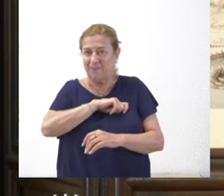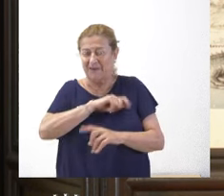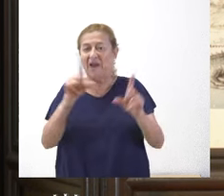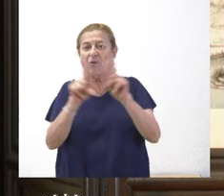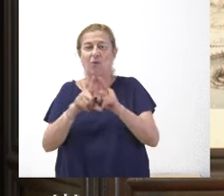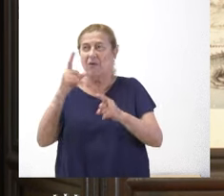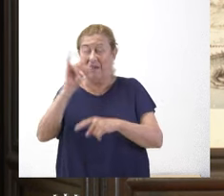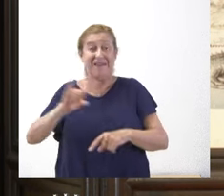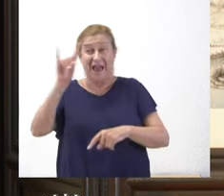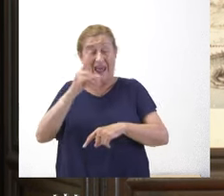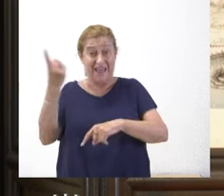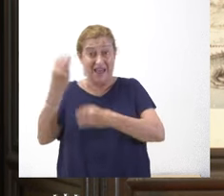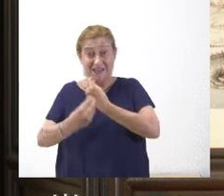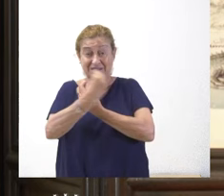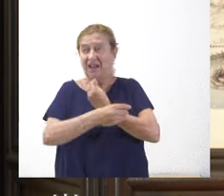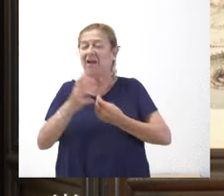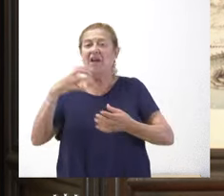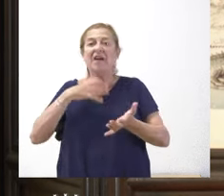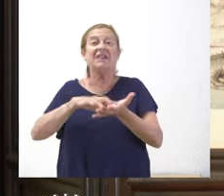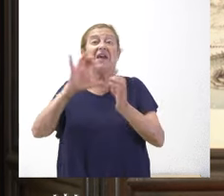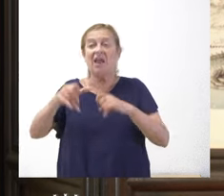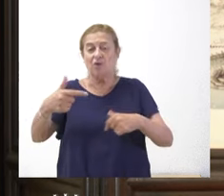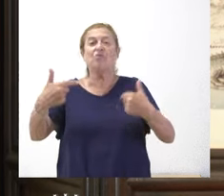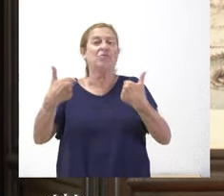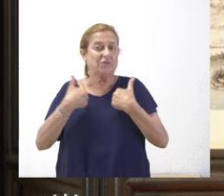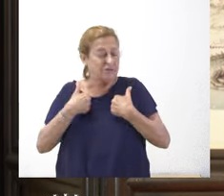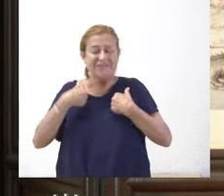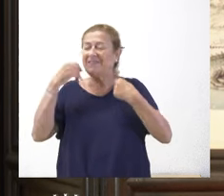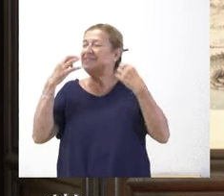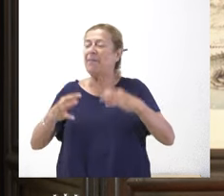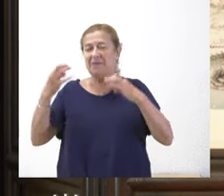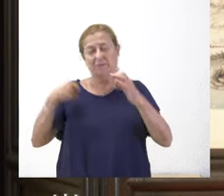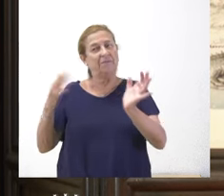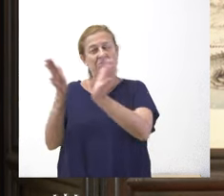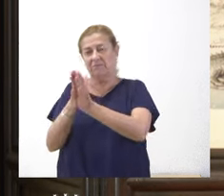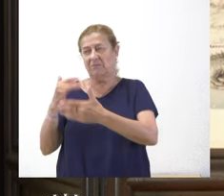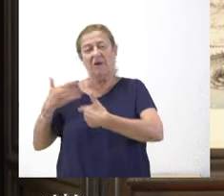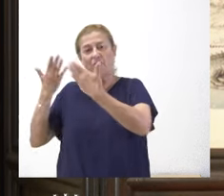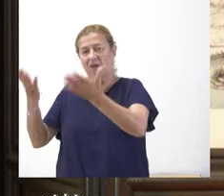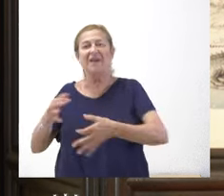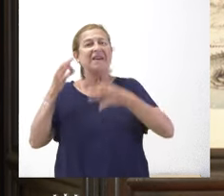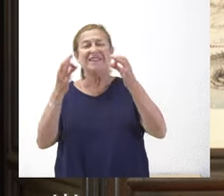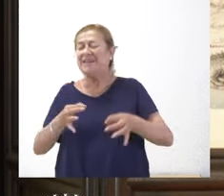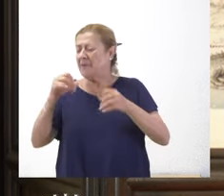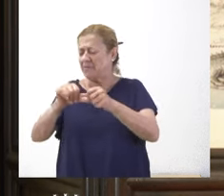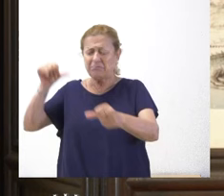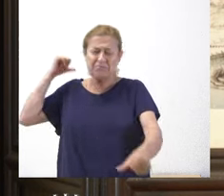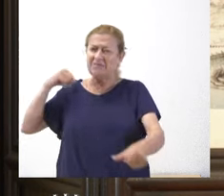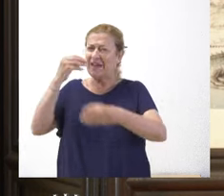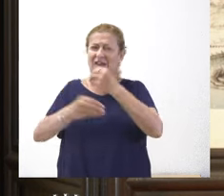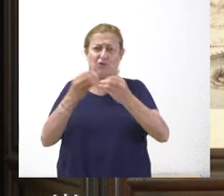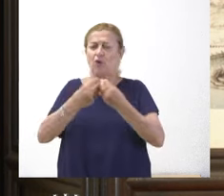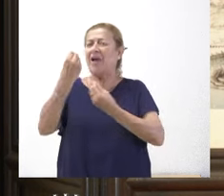en Canarias Castilla León está siempre su lado siempre lo hemos hecho con